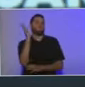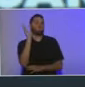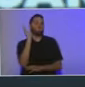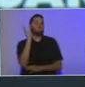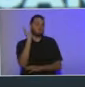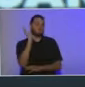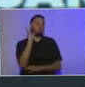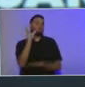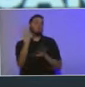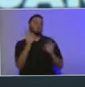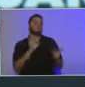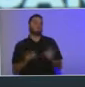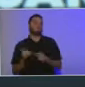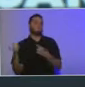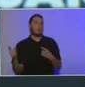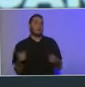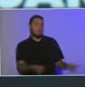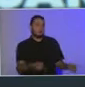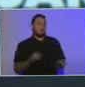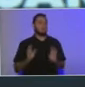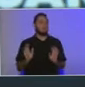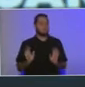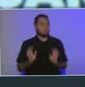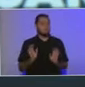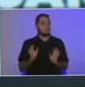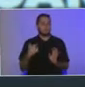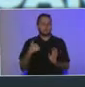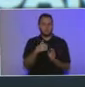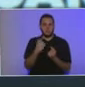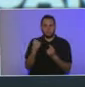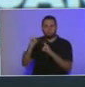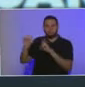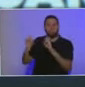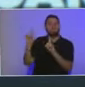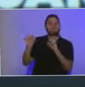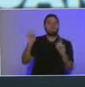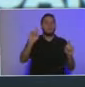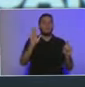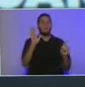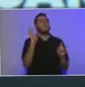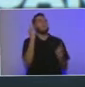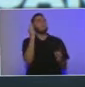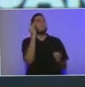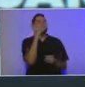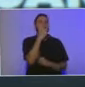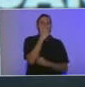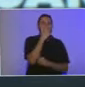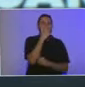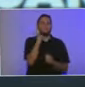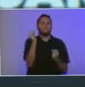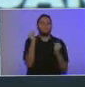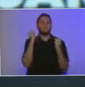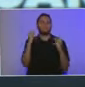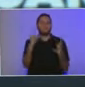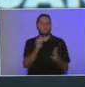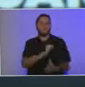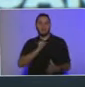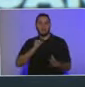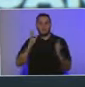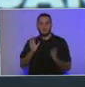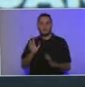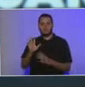Dice la información que tengo de un pequeño sondeo que hemos hecho dentro del Senado de Puerto Rico es que todavía hay muchos senadores del PNP que no han decidido